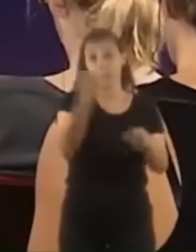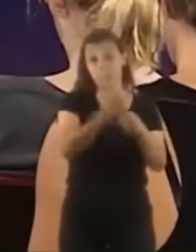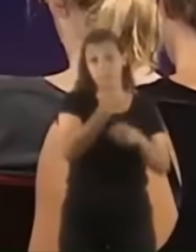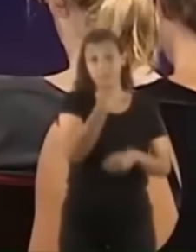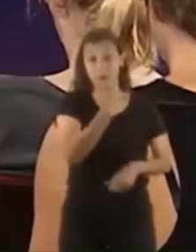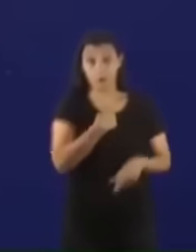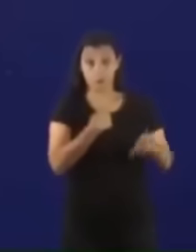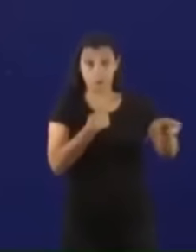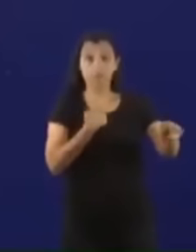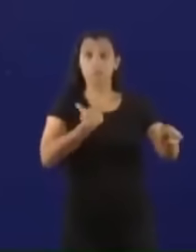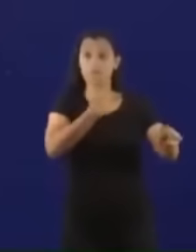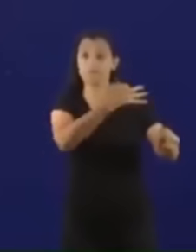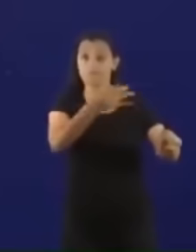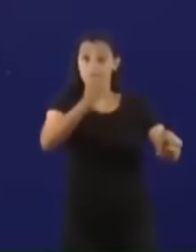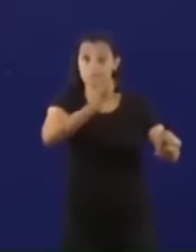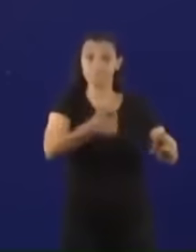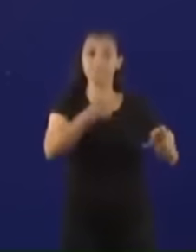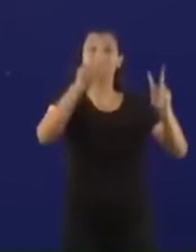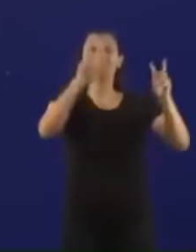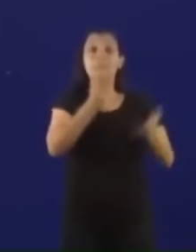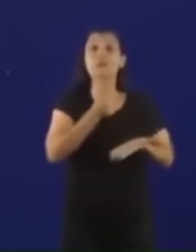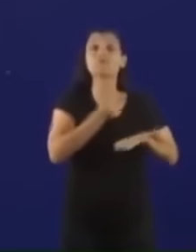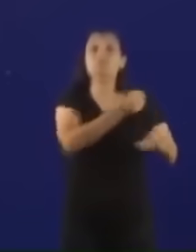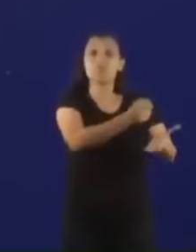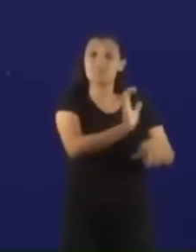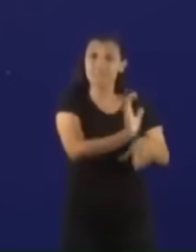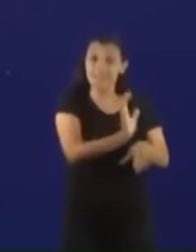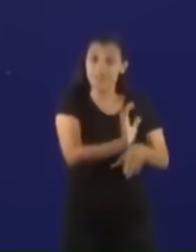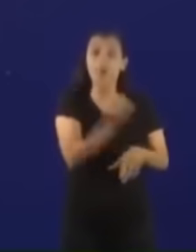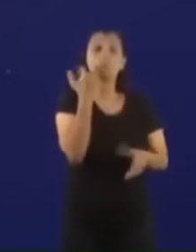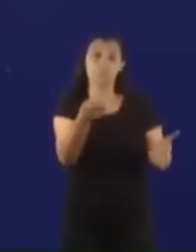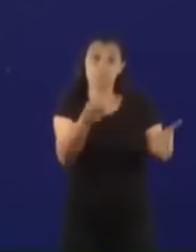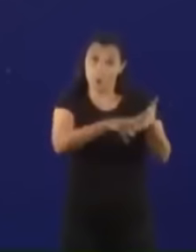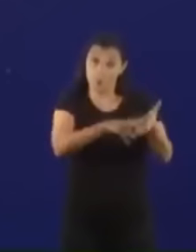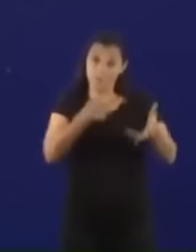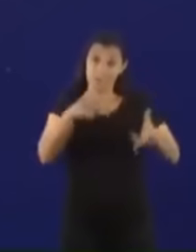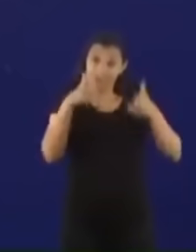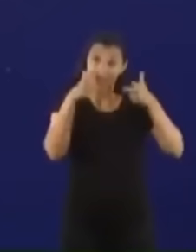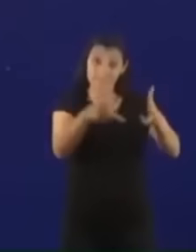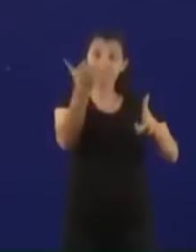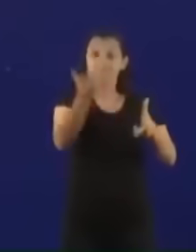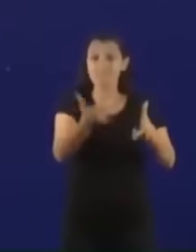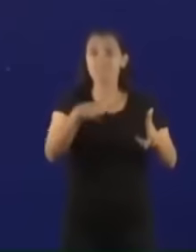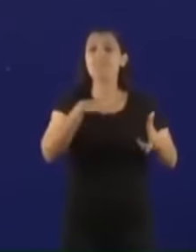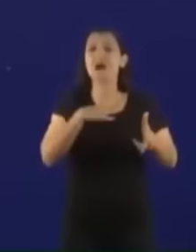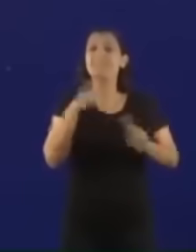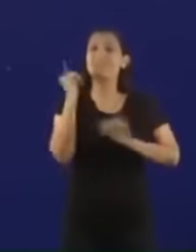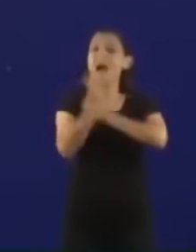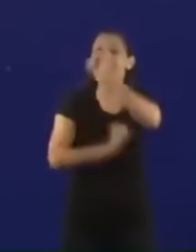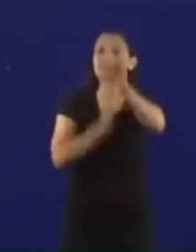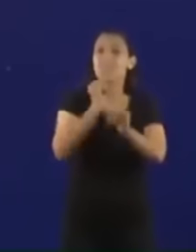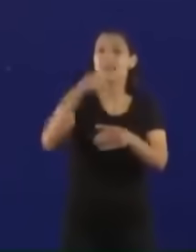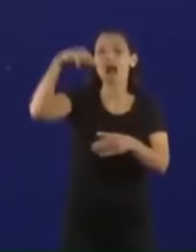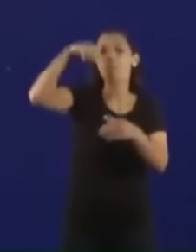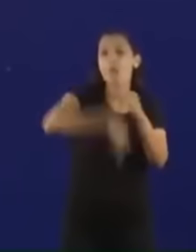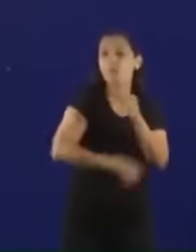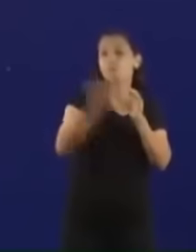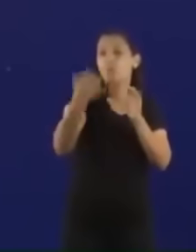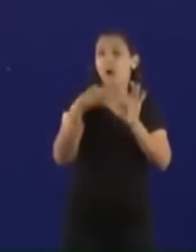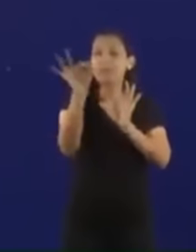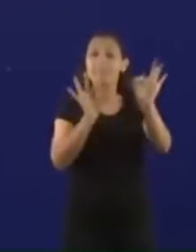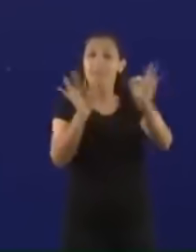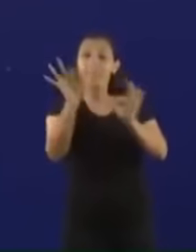pregunta, efectivamente, de los subsidios a los que, repito, esto va a tener un detalle adicional que en lo sucesivo van a